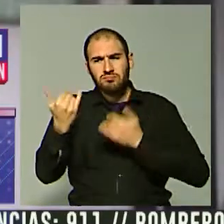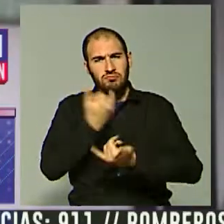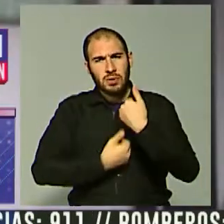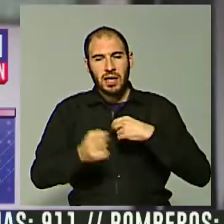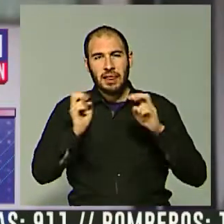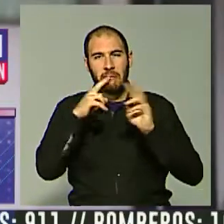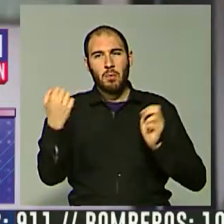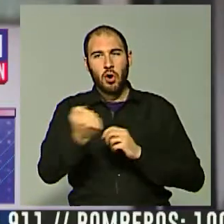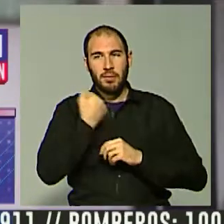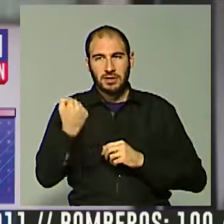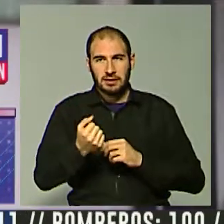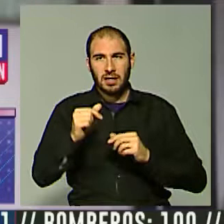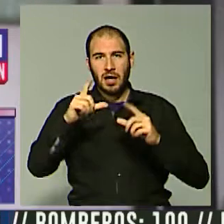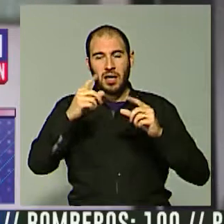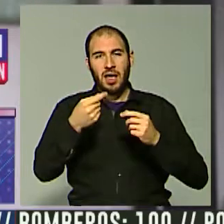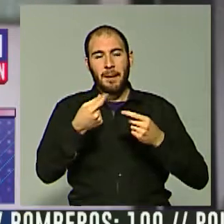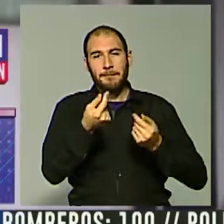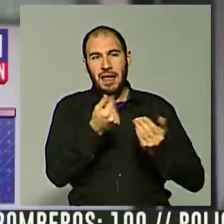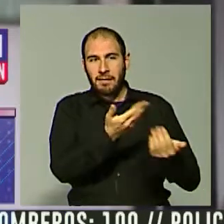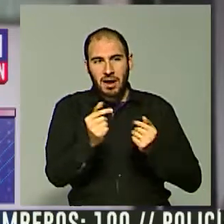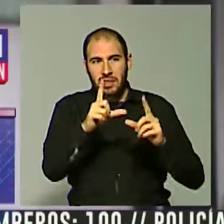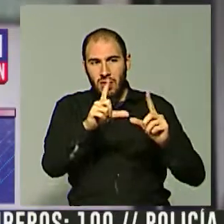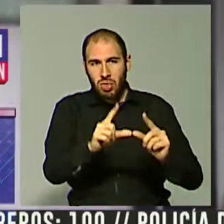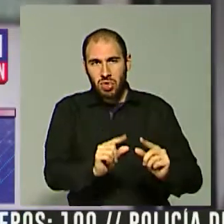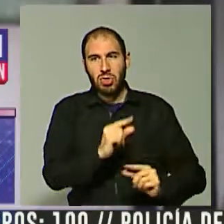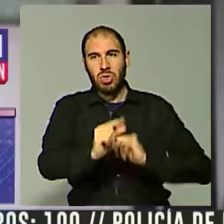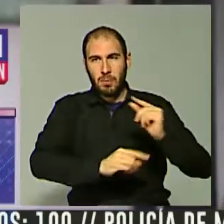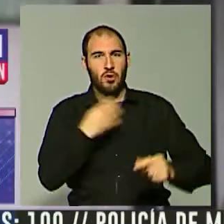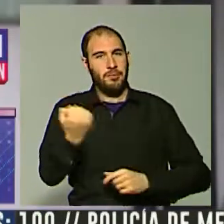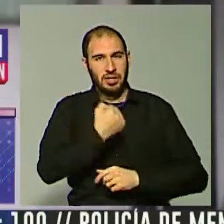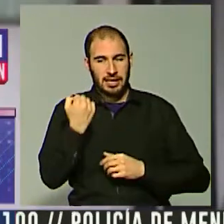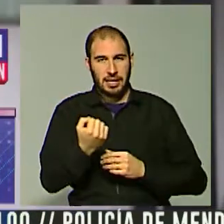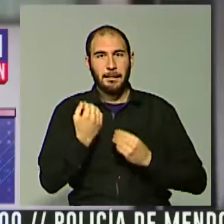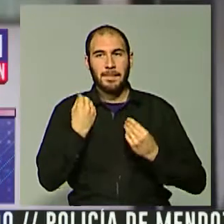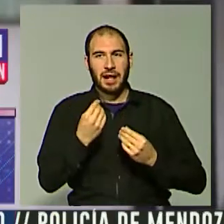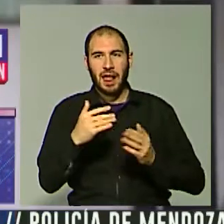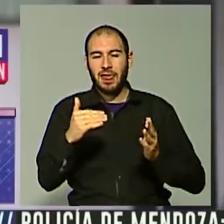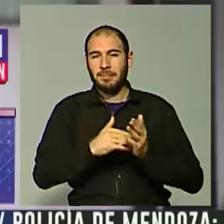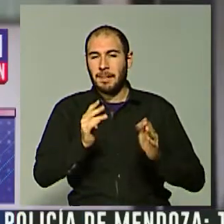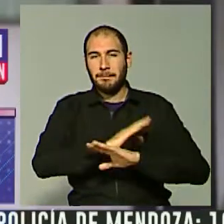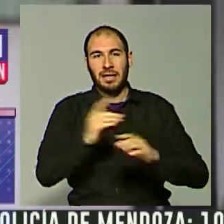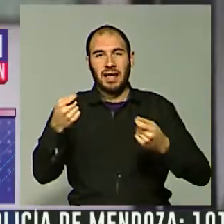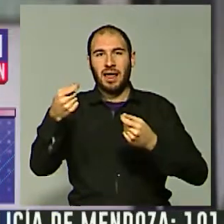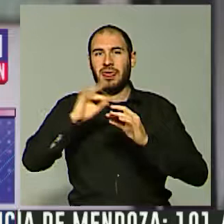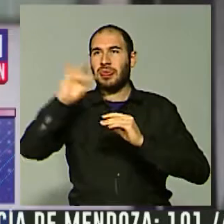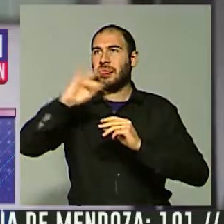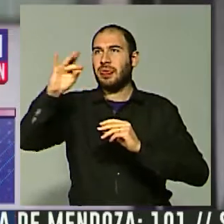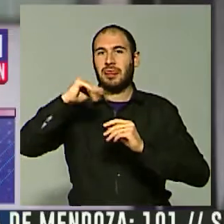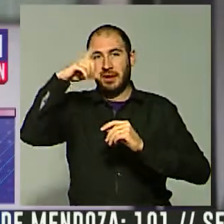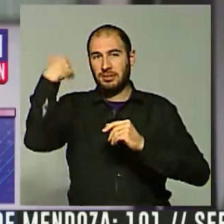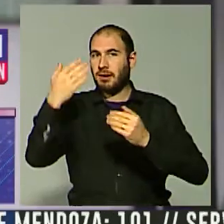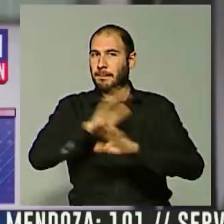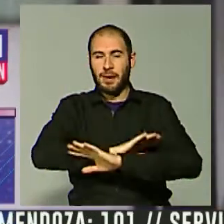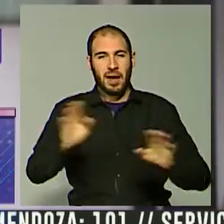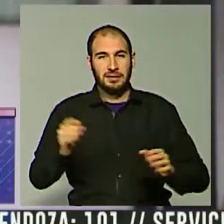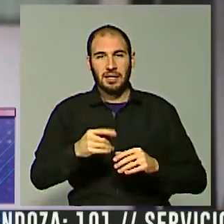la importancia de ir reduciendo el déficit fiscal para así no depender más del endeudamiento externo y no